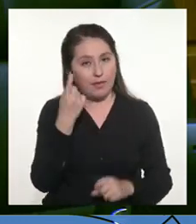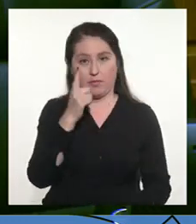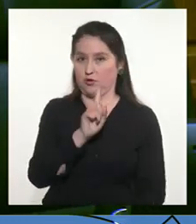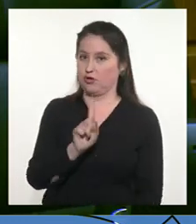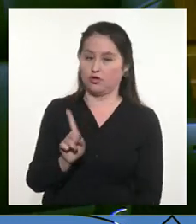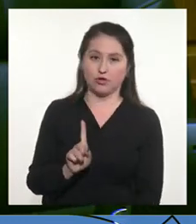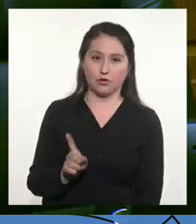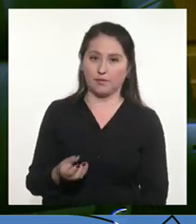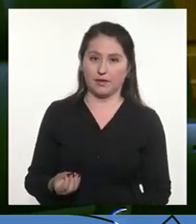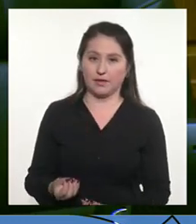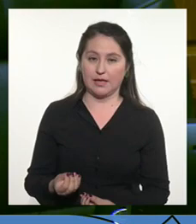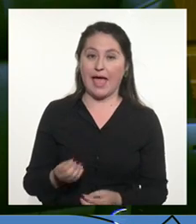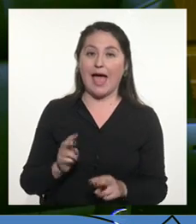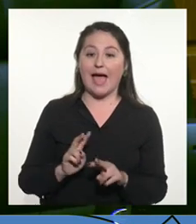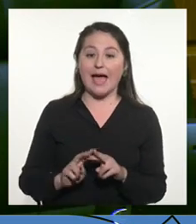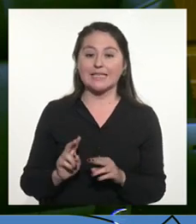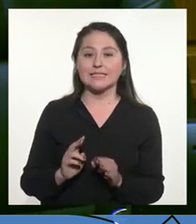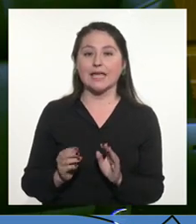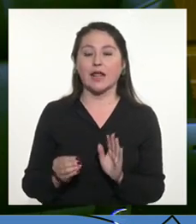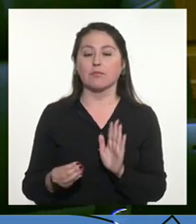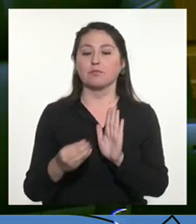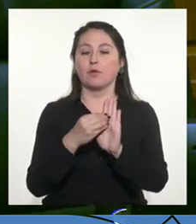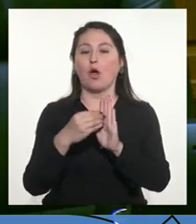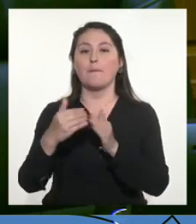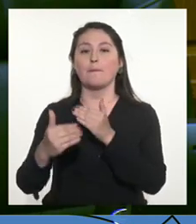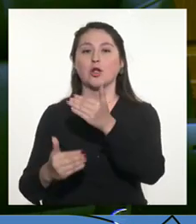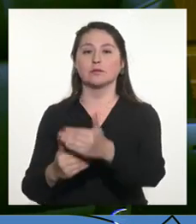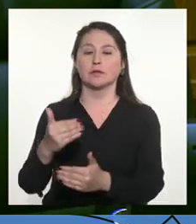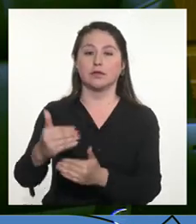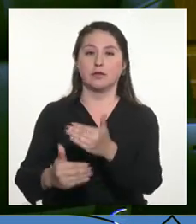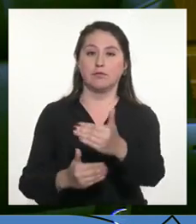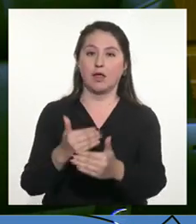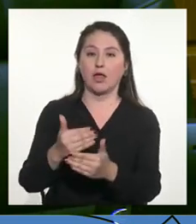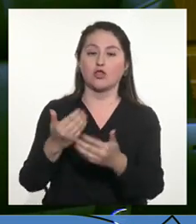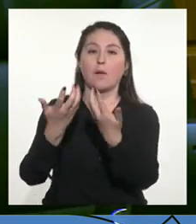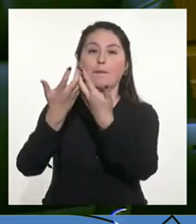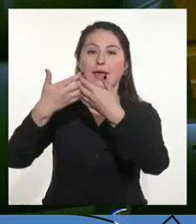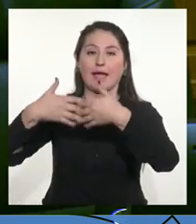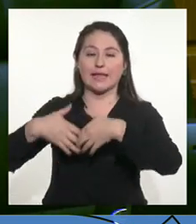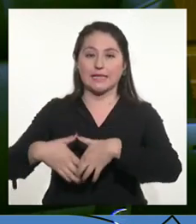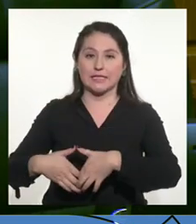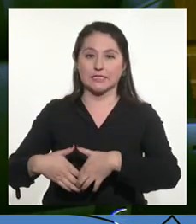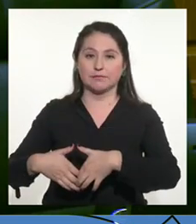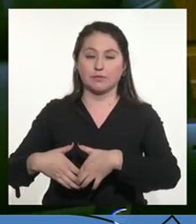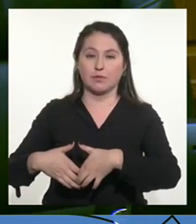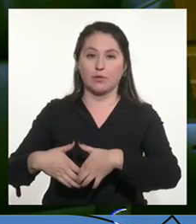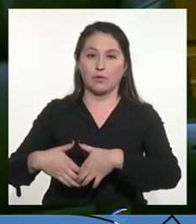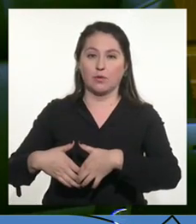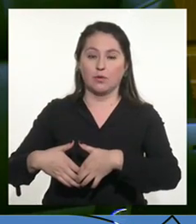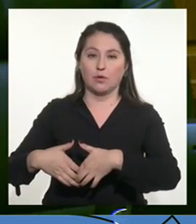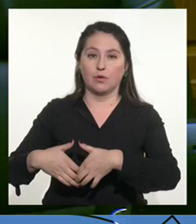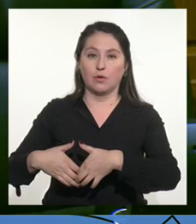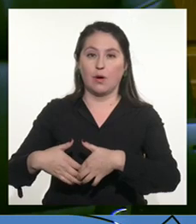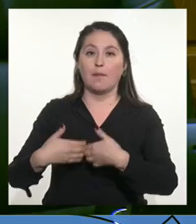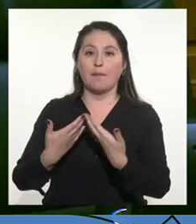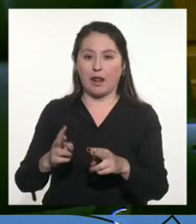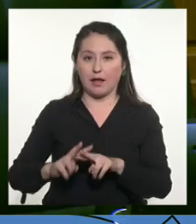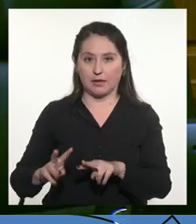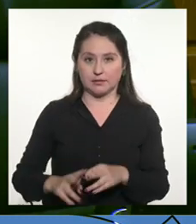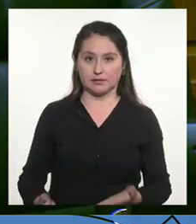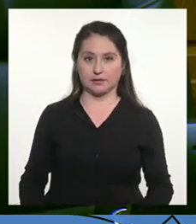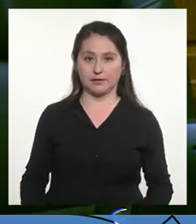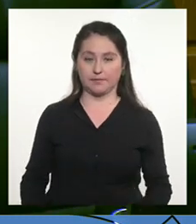establecer un procedimiento establecer un mecanismo para ejecutarlo